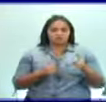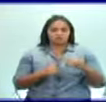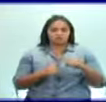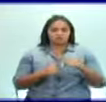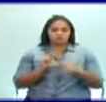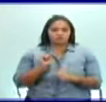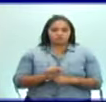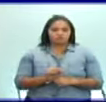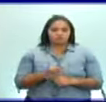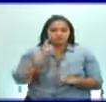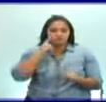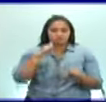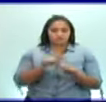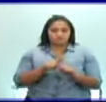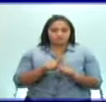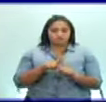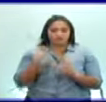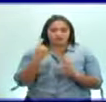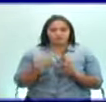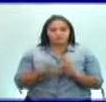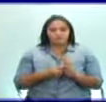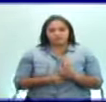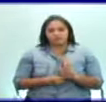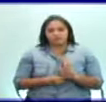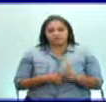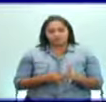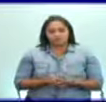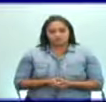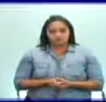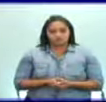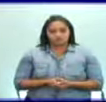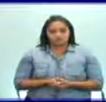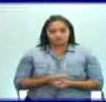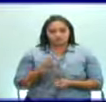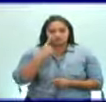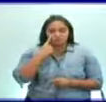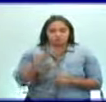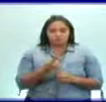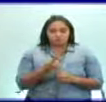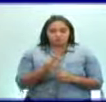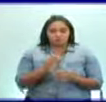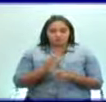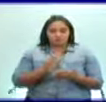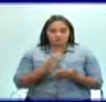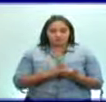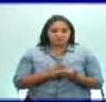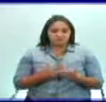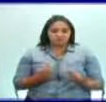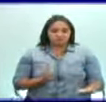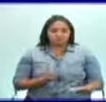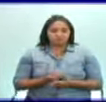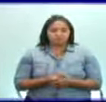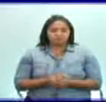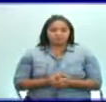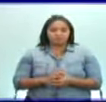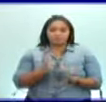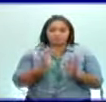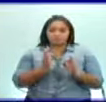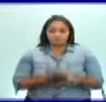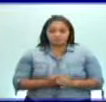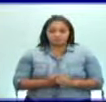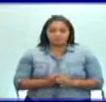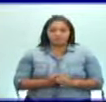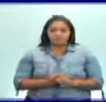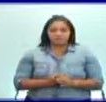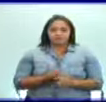e identificar sus propiedades. ¿Dónde puedes encontrar este contenido? Bueno, este contenido aparece específicamente en el epígrafe 5